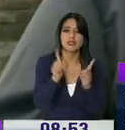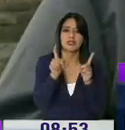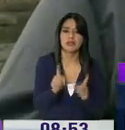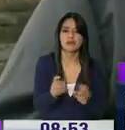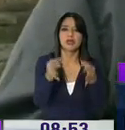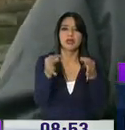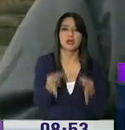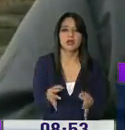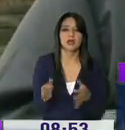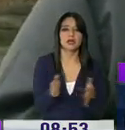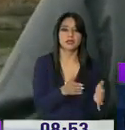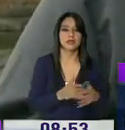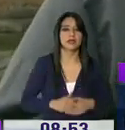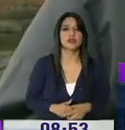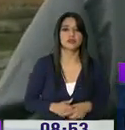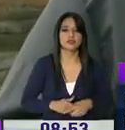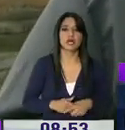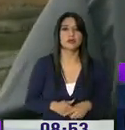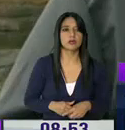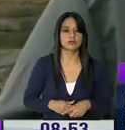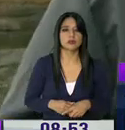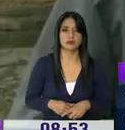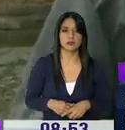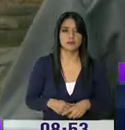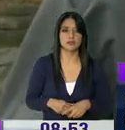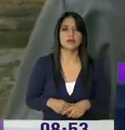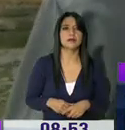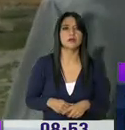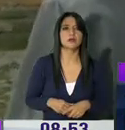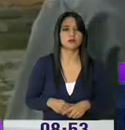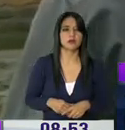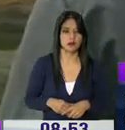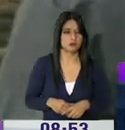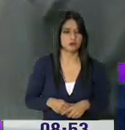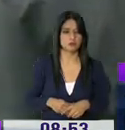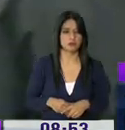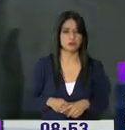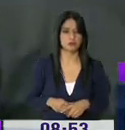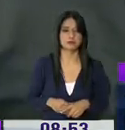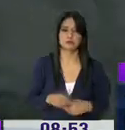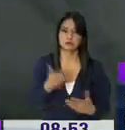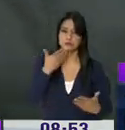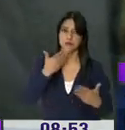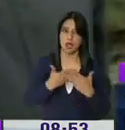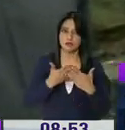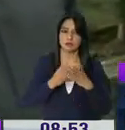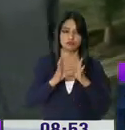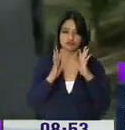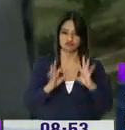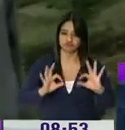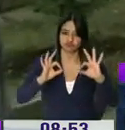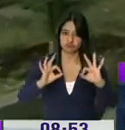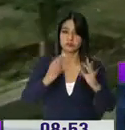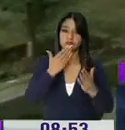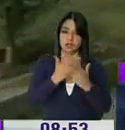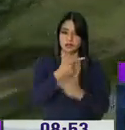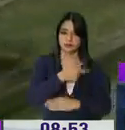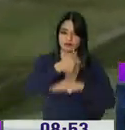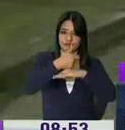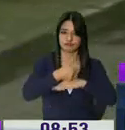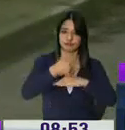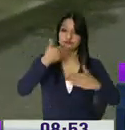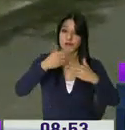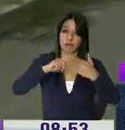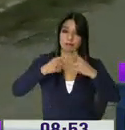que establezca el taxímetro y no puede ser otro. Muchísimas gracias, señor Brunis. Así es, Robert, amigos televidentes,